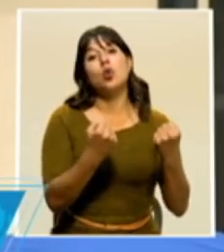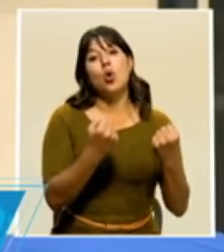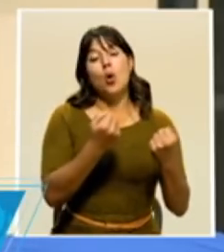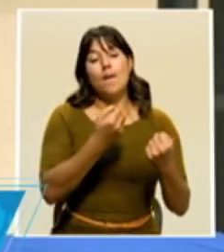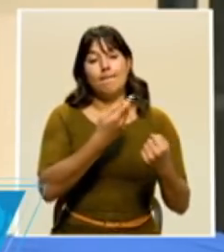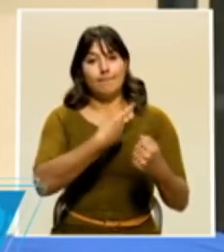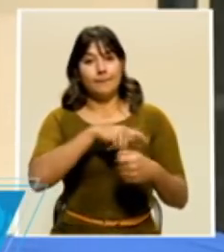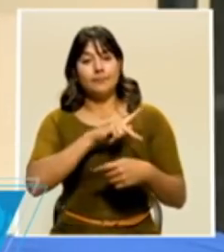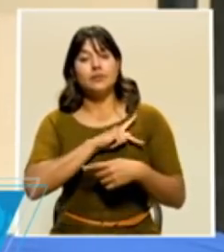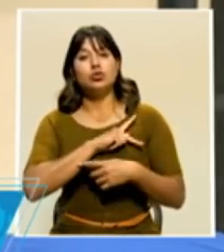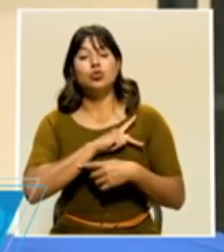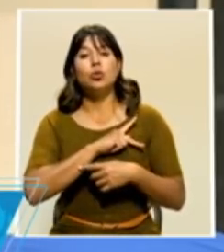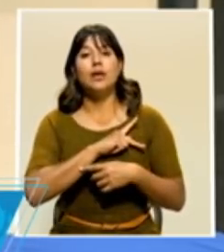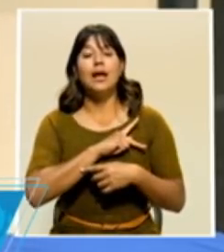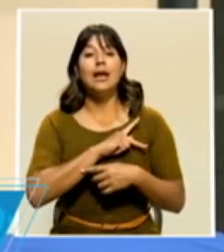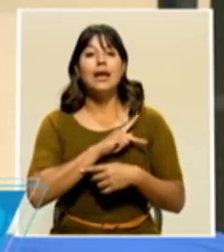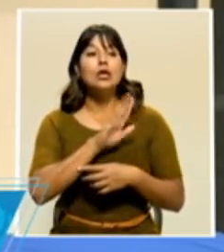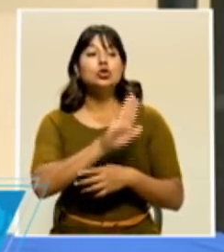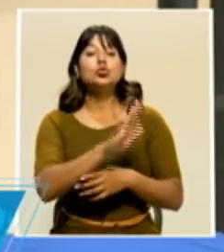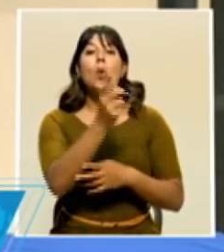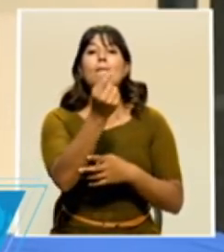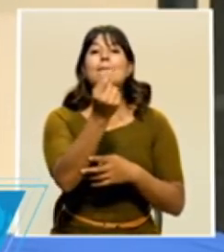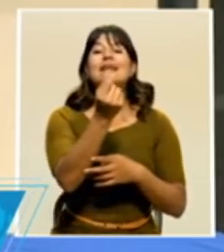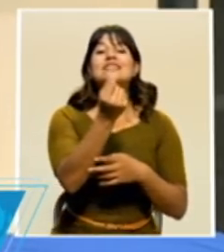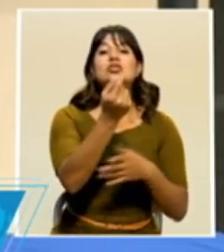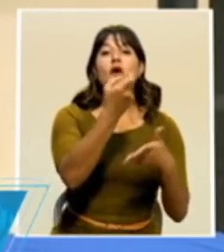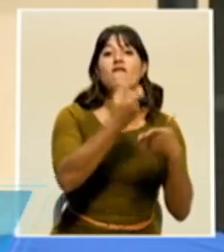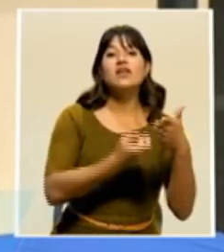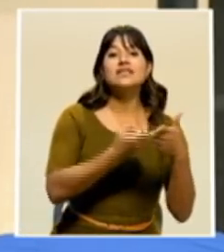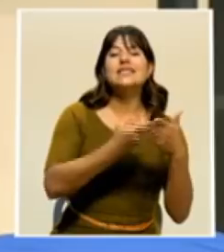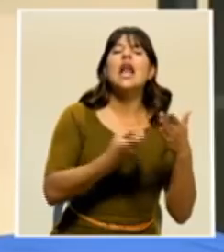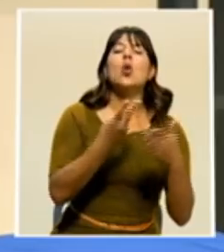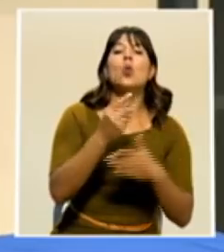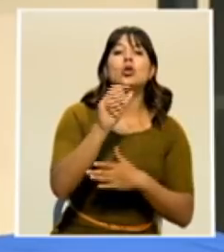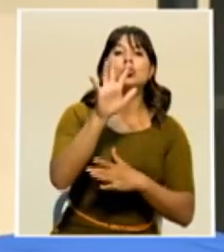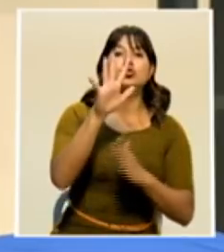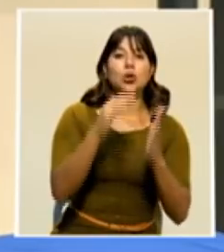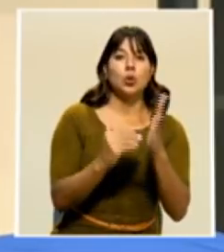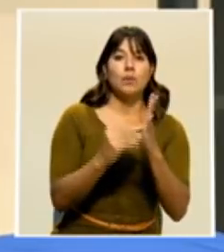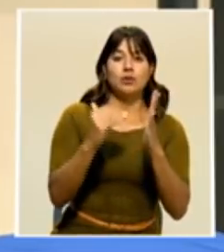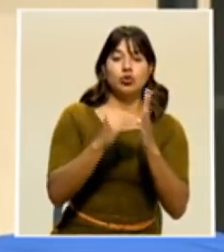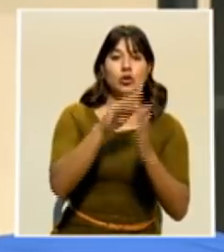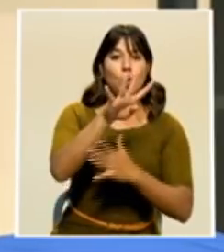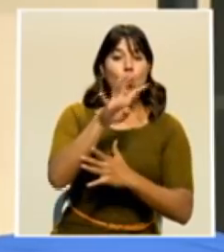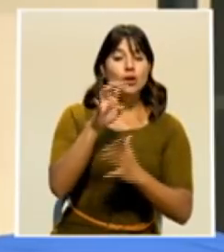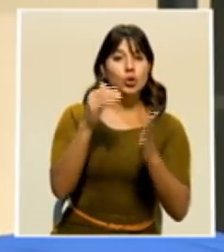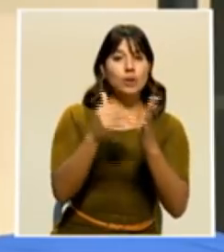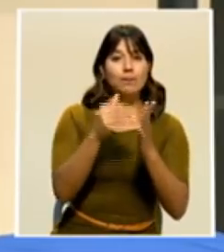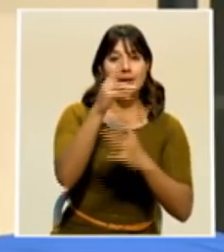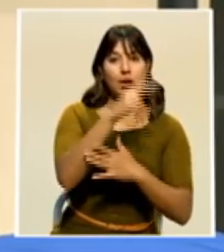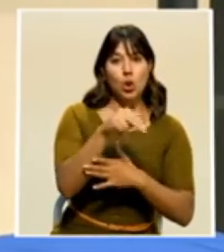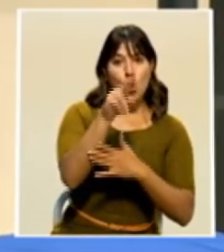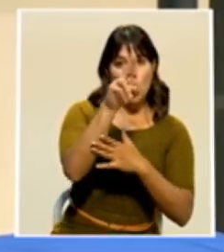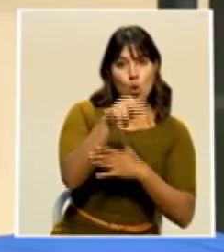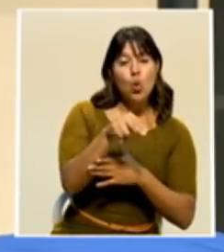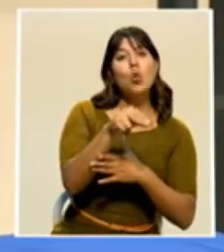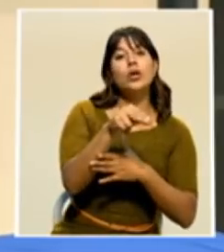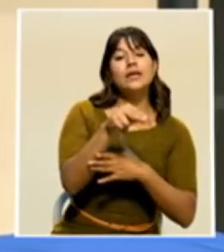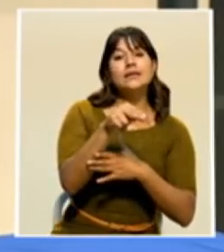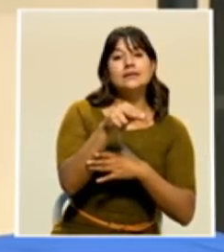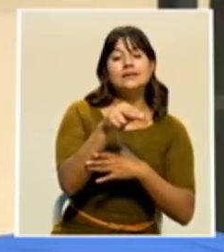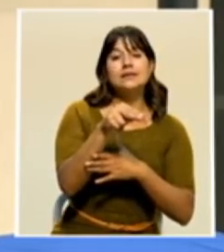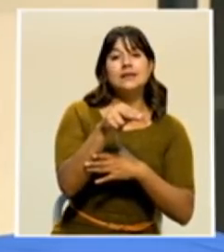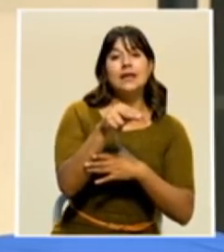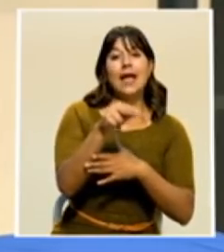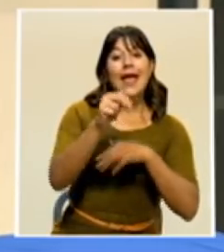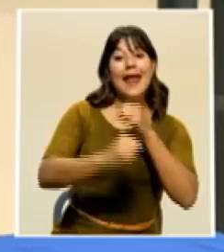particular cuyo valor fiscal es de 5.400.000 colones distribuido por rubro,